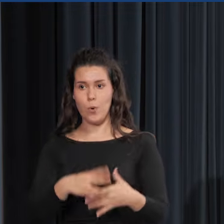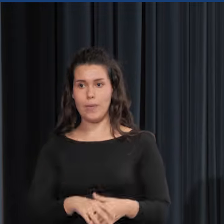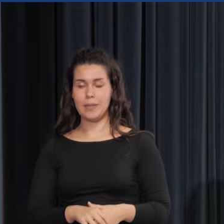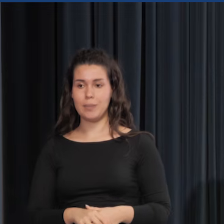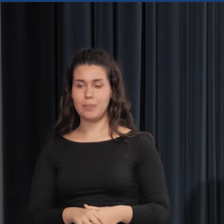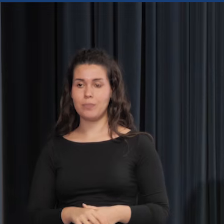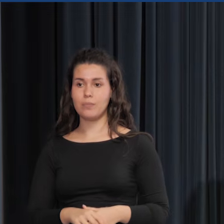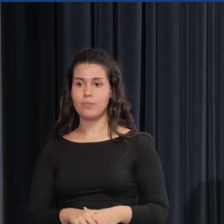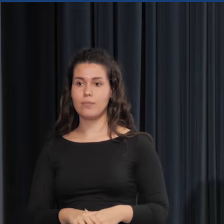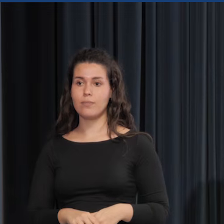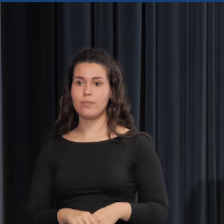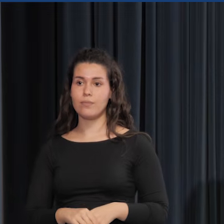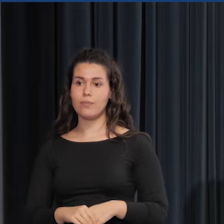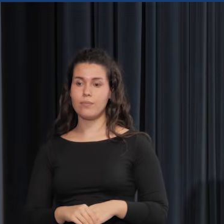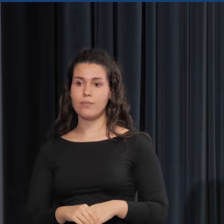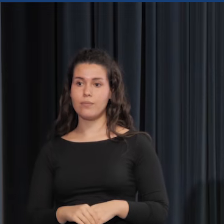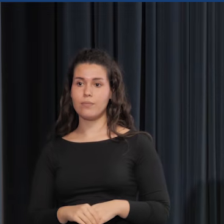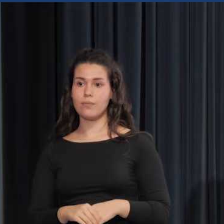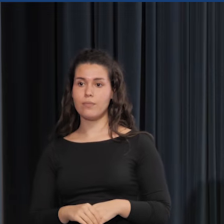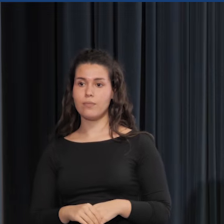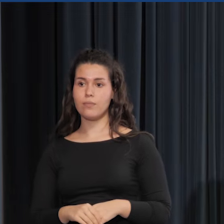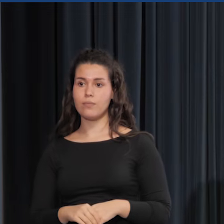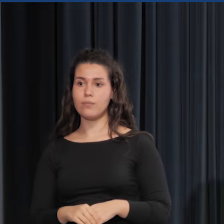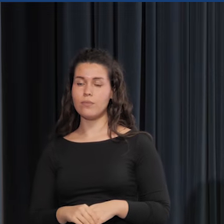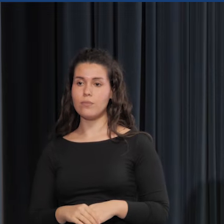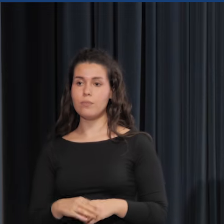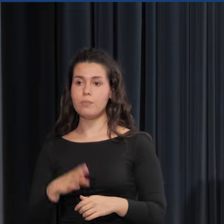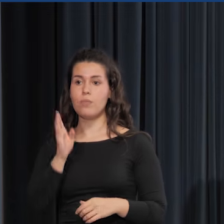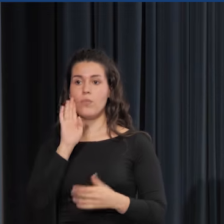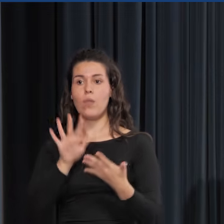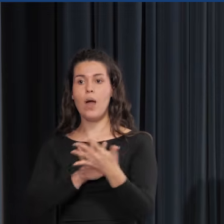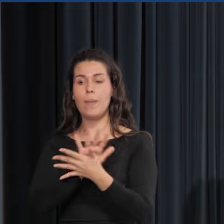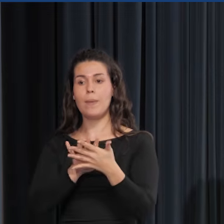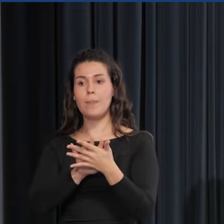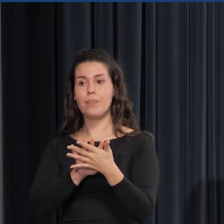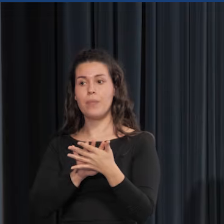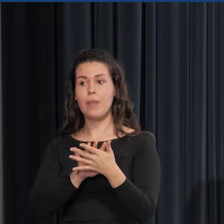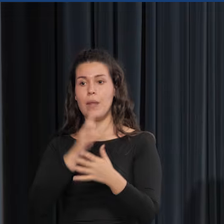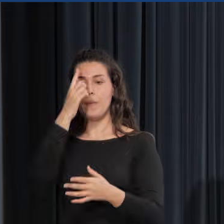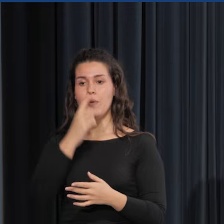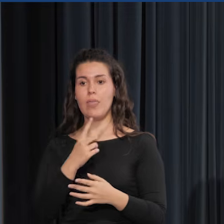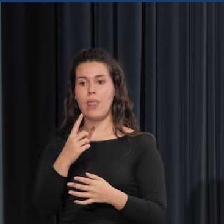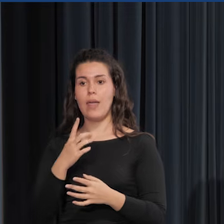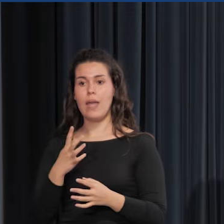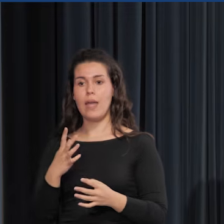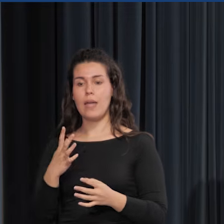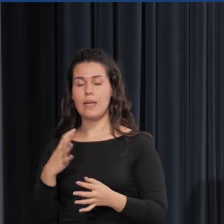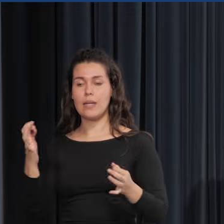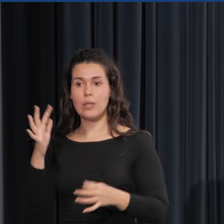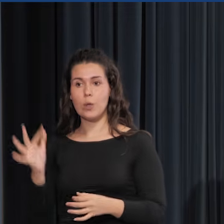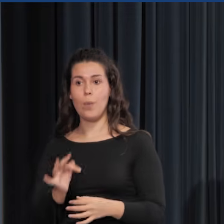hablando del perfil de riesgos y accidentes. No sé si ese mismo